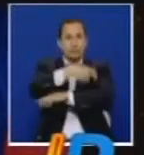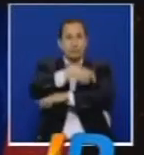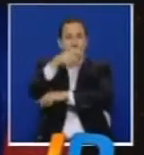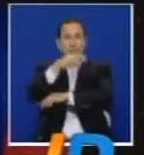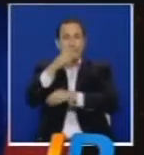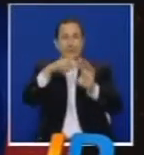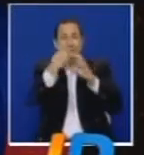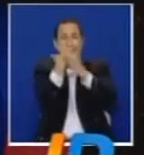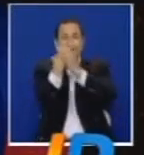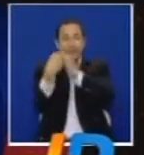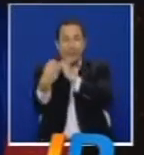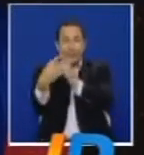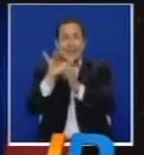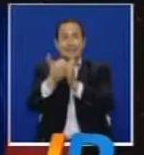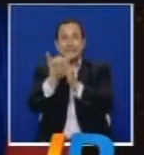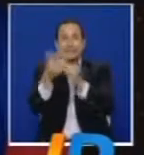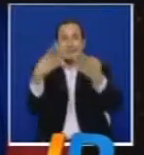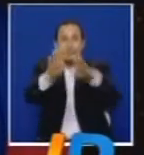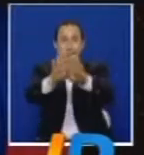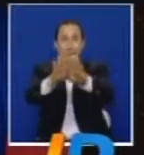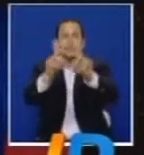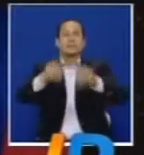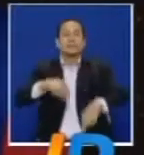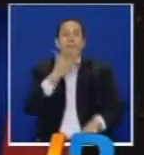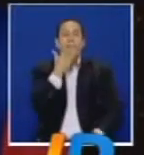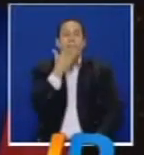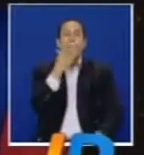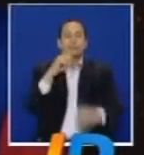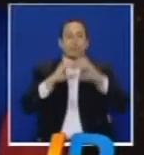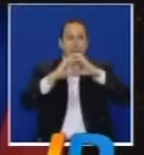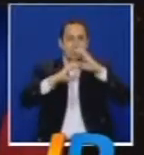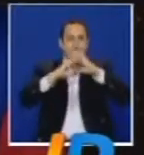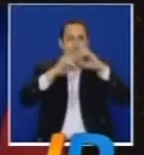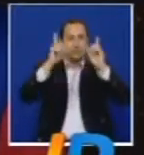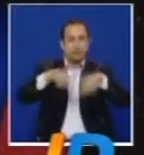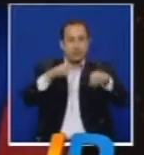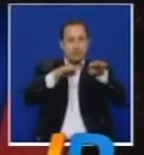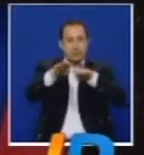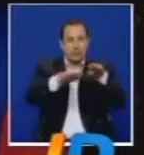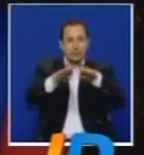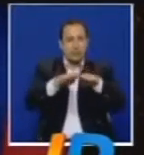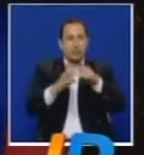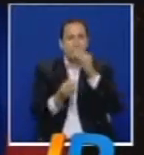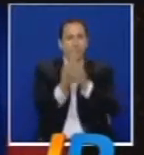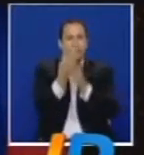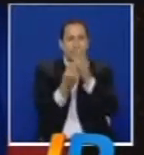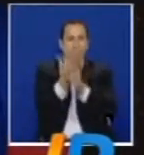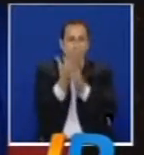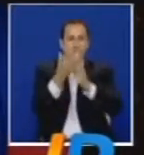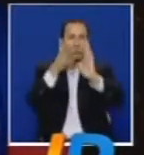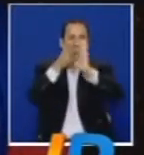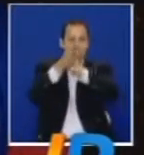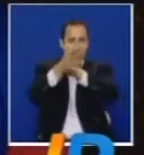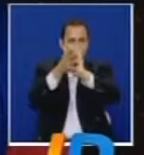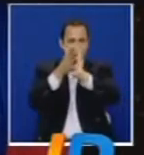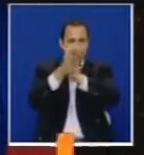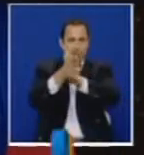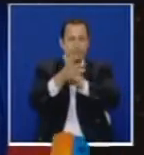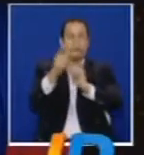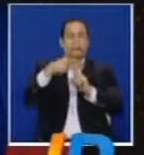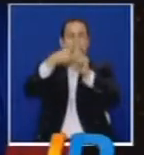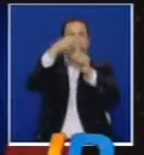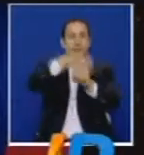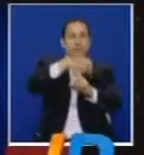esta hora se dice que también campesinos del Cauca mantienen bloqueada la vía panamericana. En Pasto, Winston Viracachapaba, más